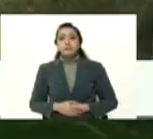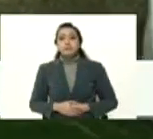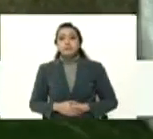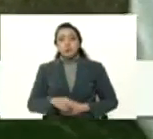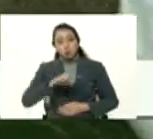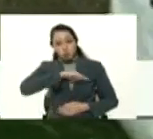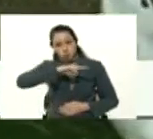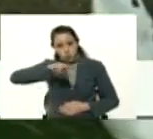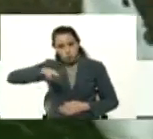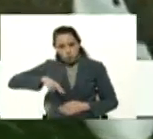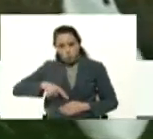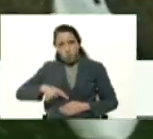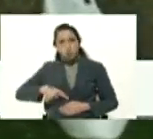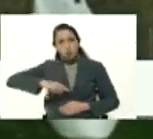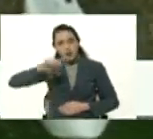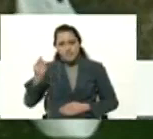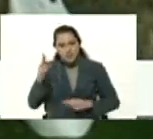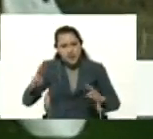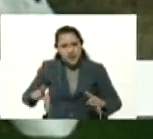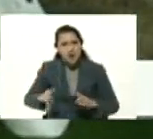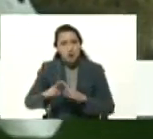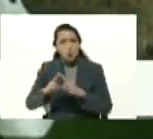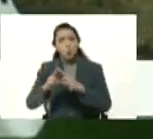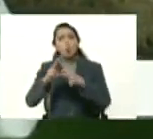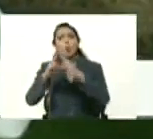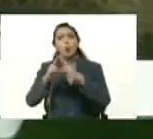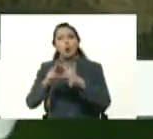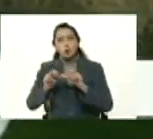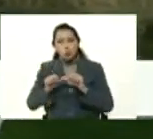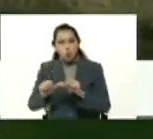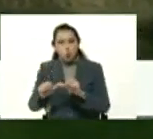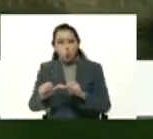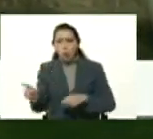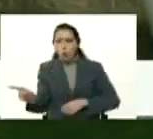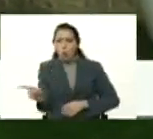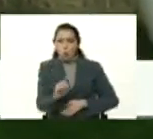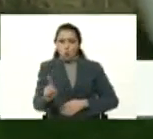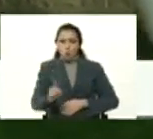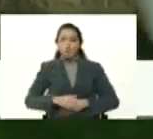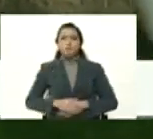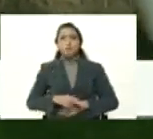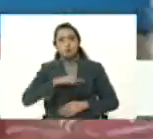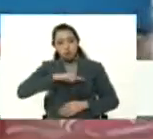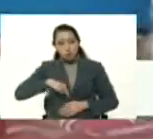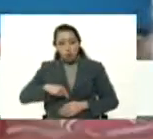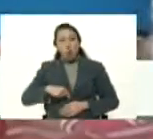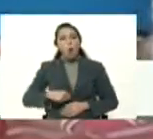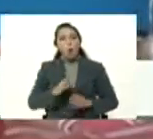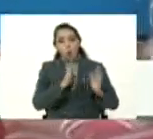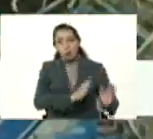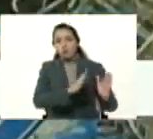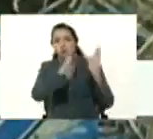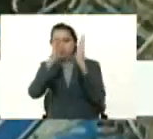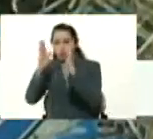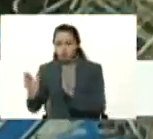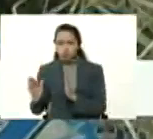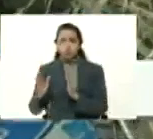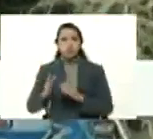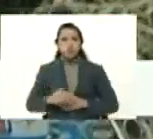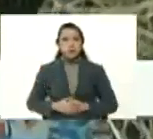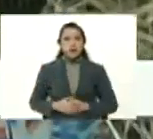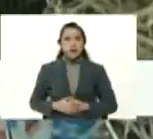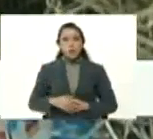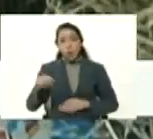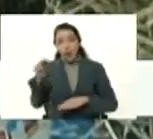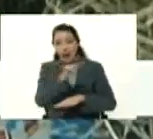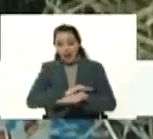nos quedamos nada más en el primer encuentro con las asociaciones productivas. Vamos a un segundo esquema también con la ministra